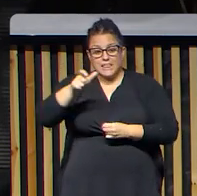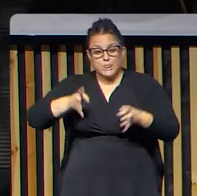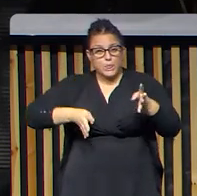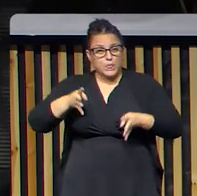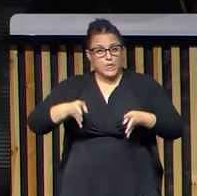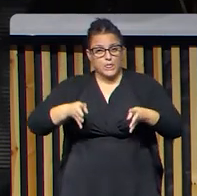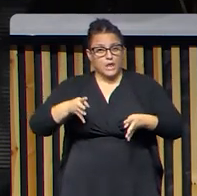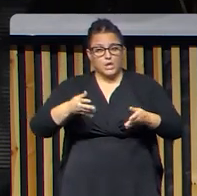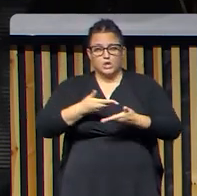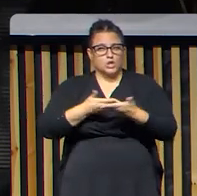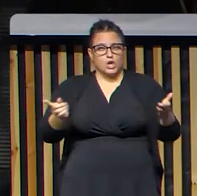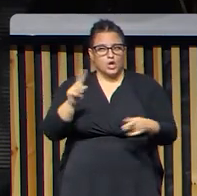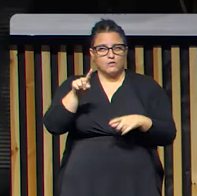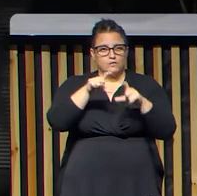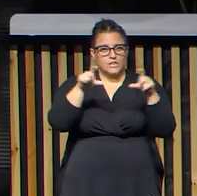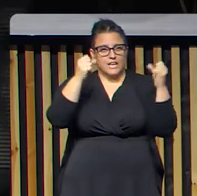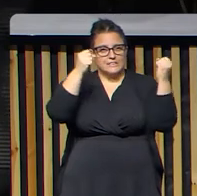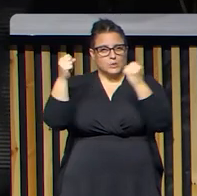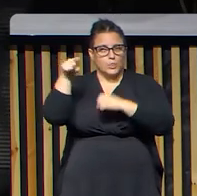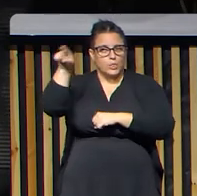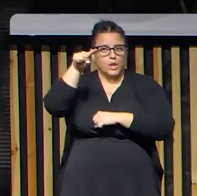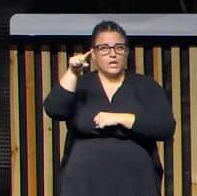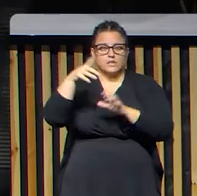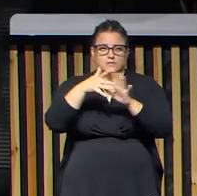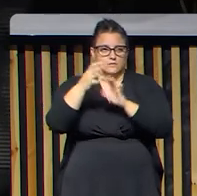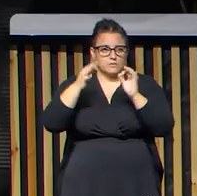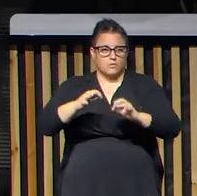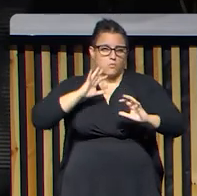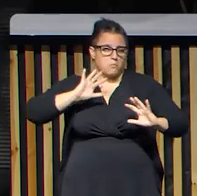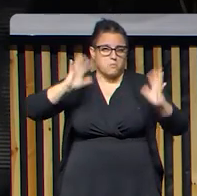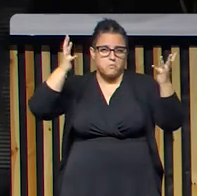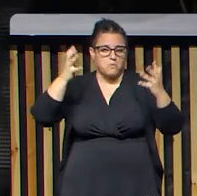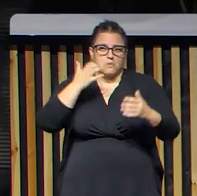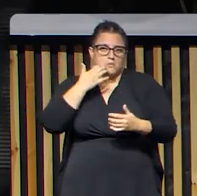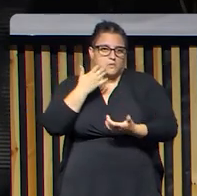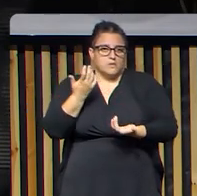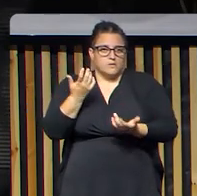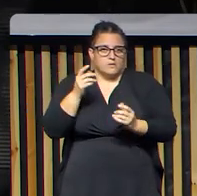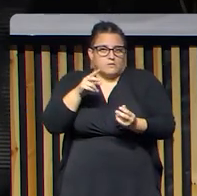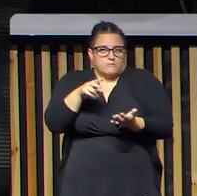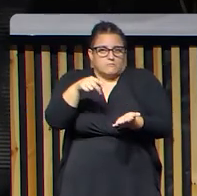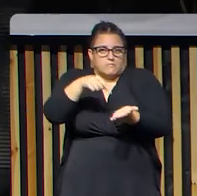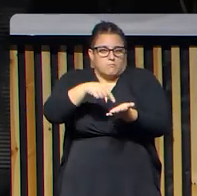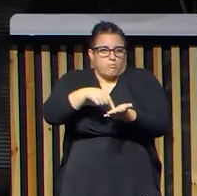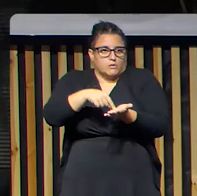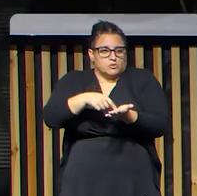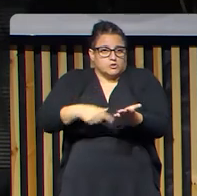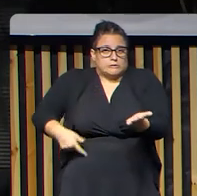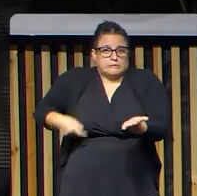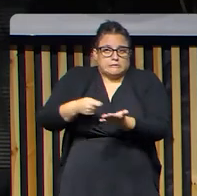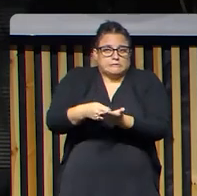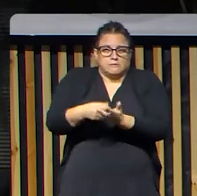Tendremos una Revolución interna negándose a pagar el nivel de impuestos que pagan o